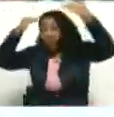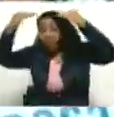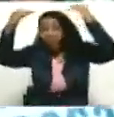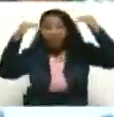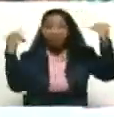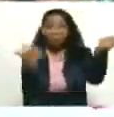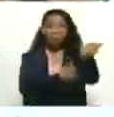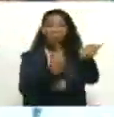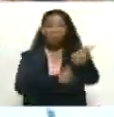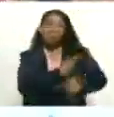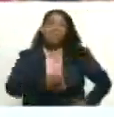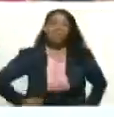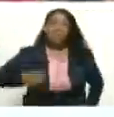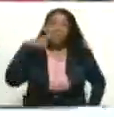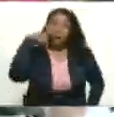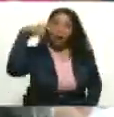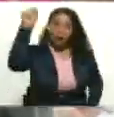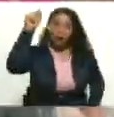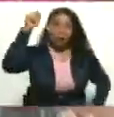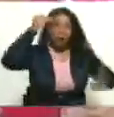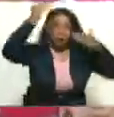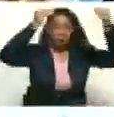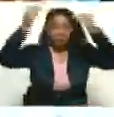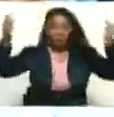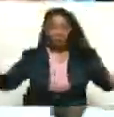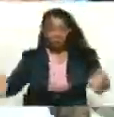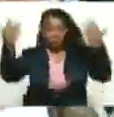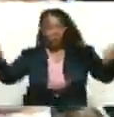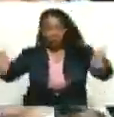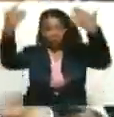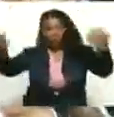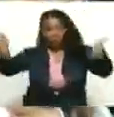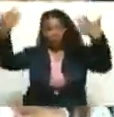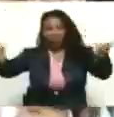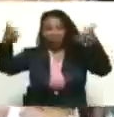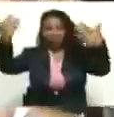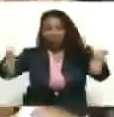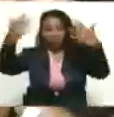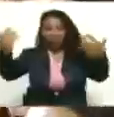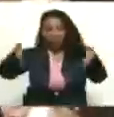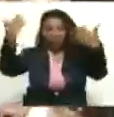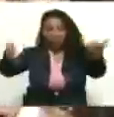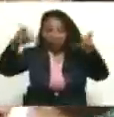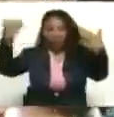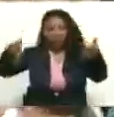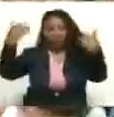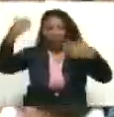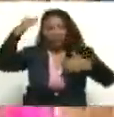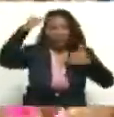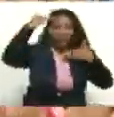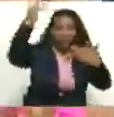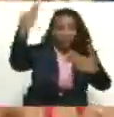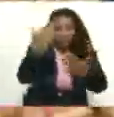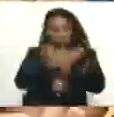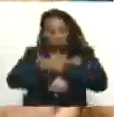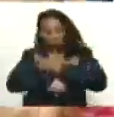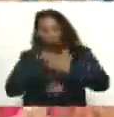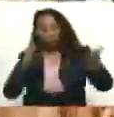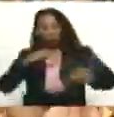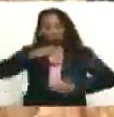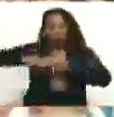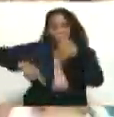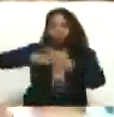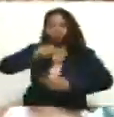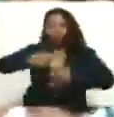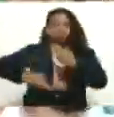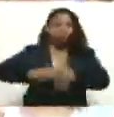hermano presidente Nicolás Maduro. ¡Arriba, arriba, arriba, arriba, arriba, arriba, arriba, arriba, arriba! ¡Saludo solidario!